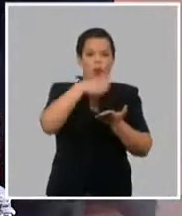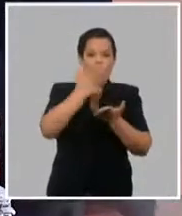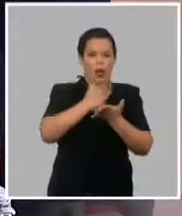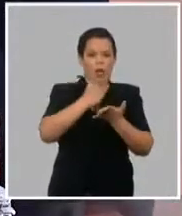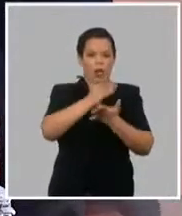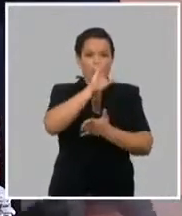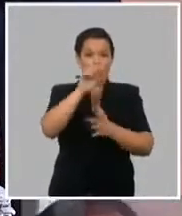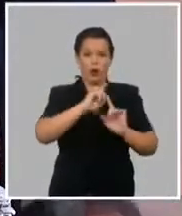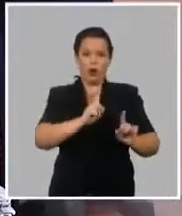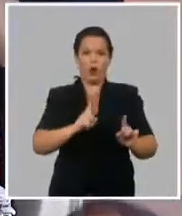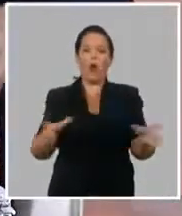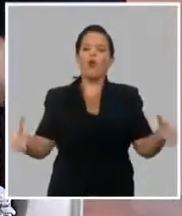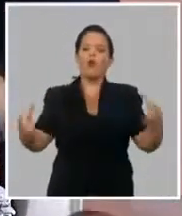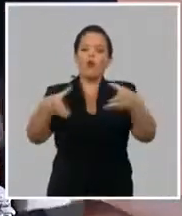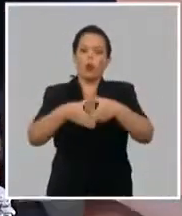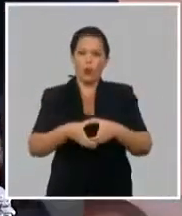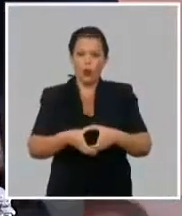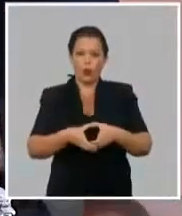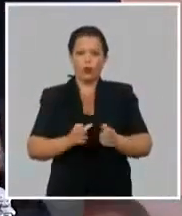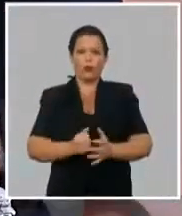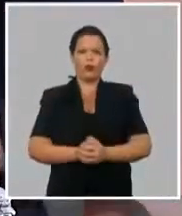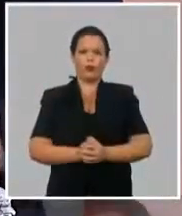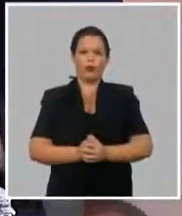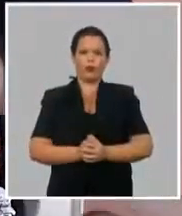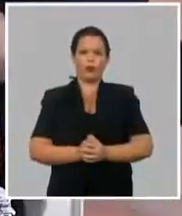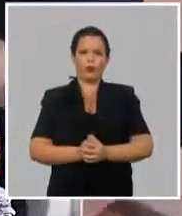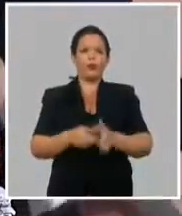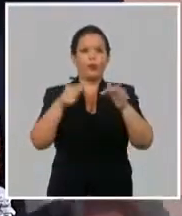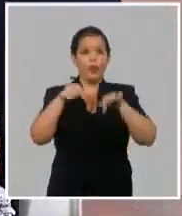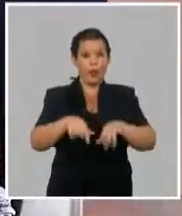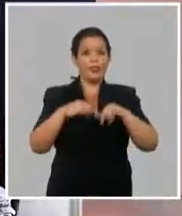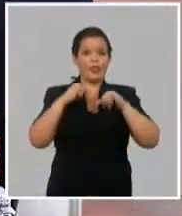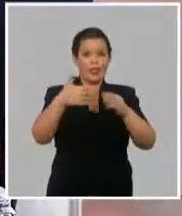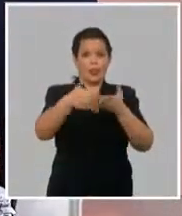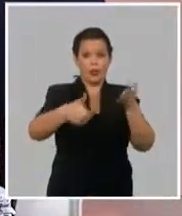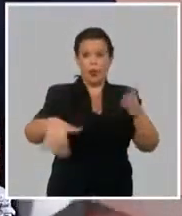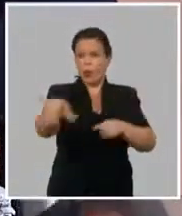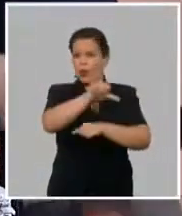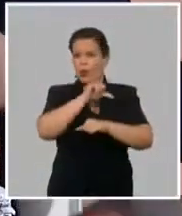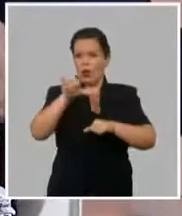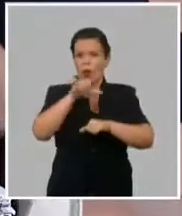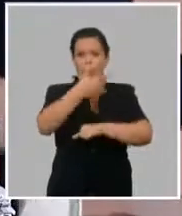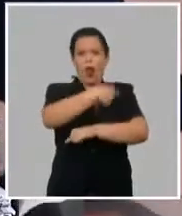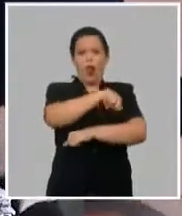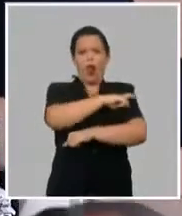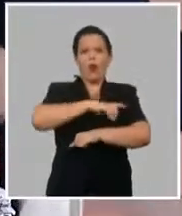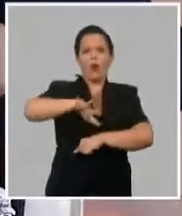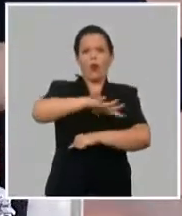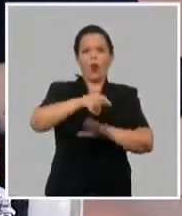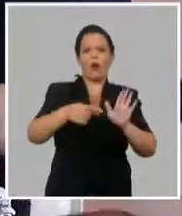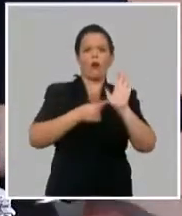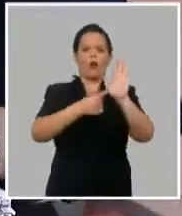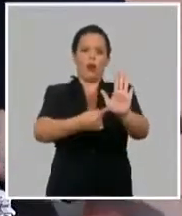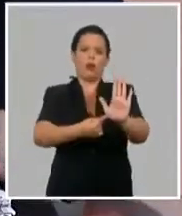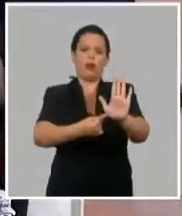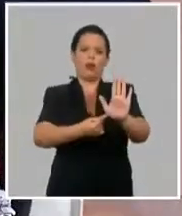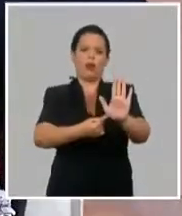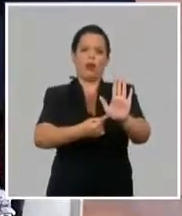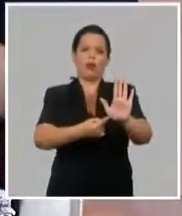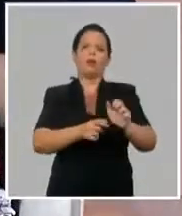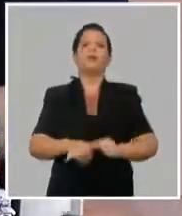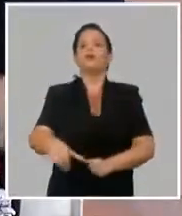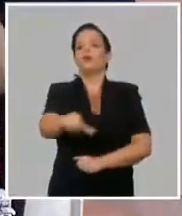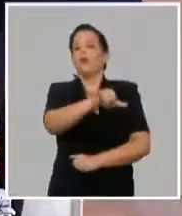distintas especialidades ese informe también hoy es público y también se hace público el informe del síndic